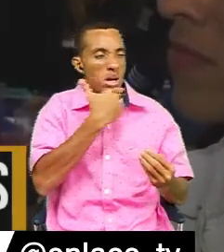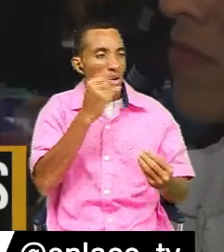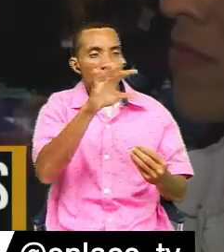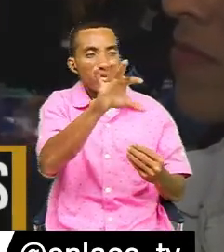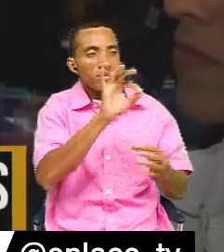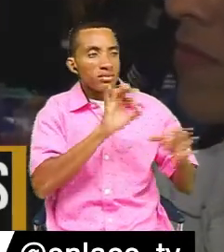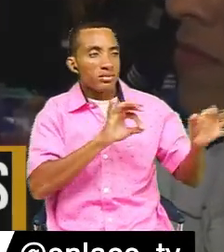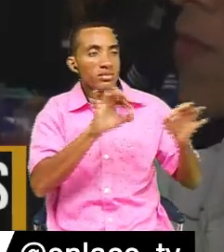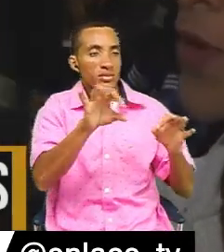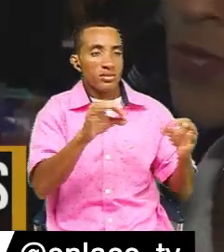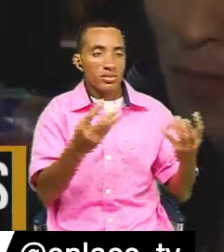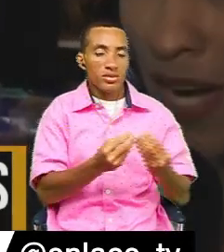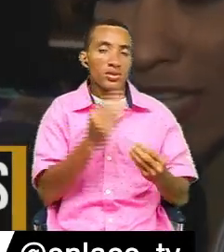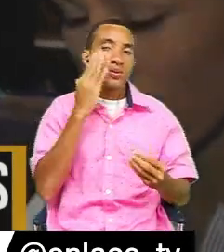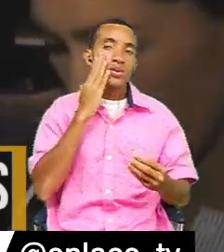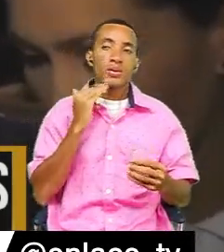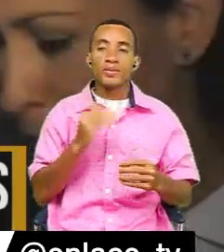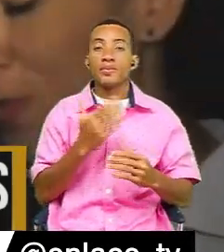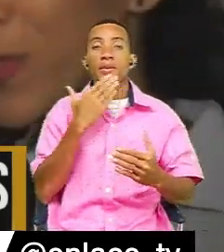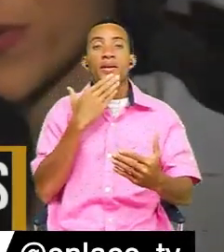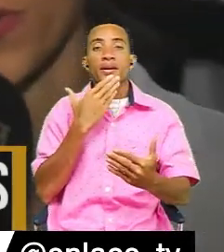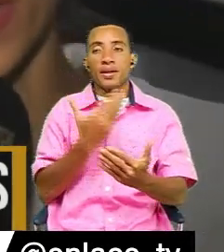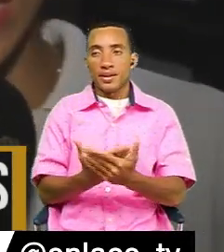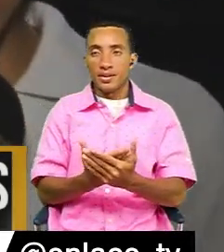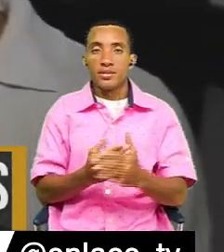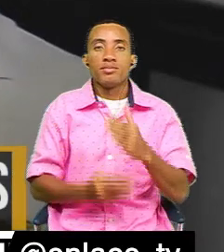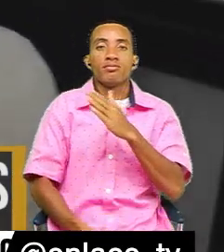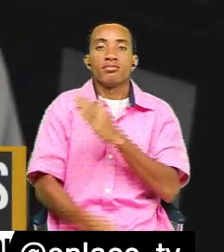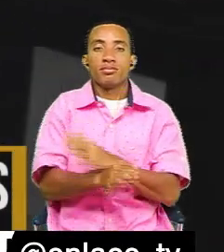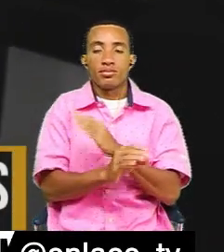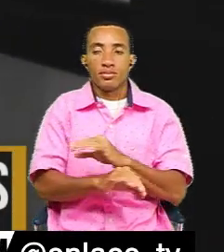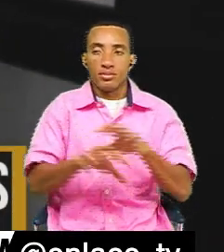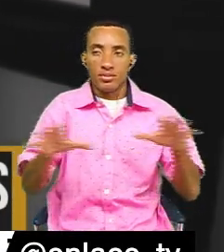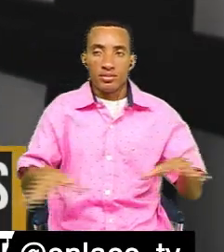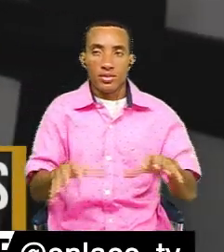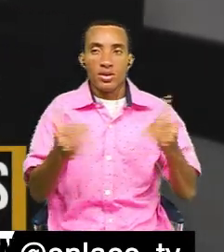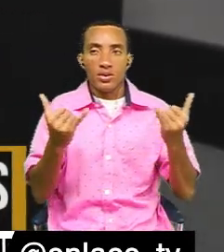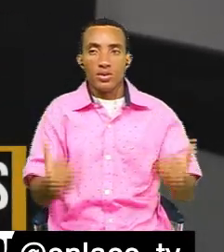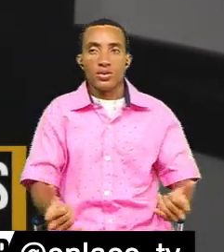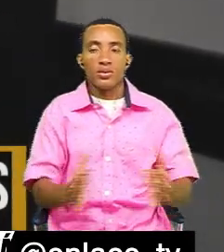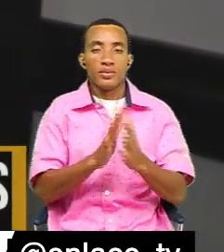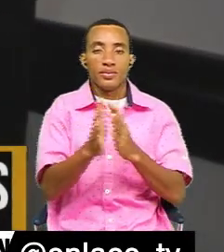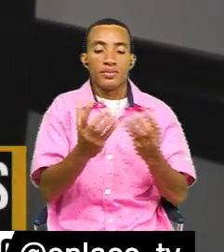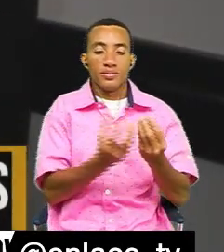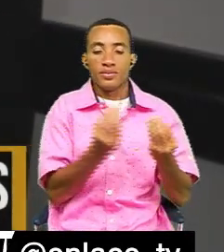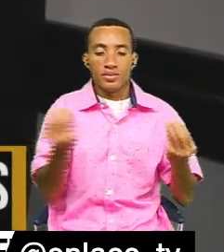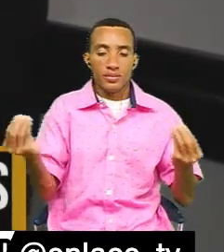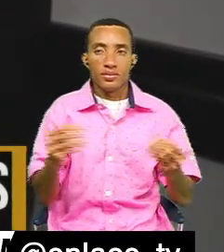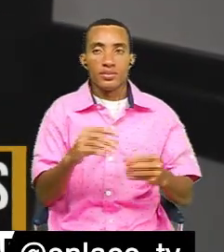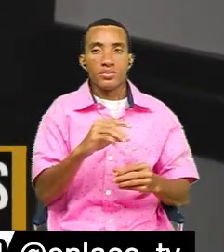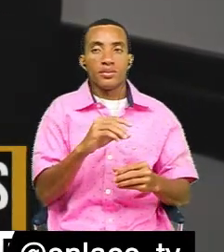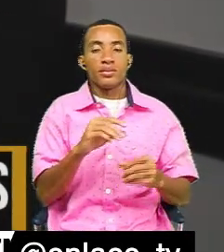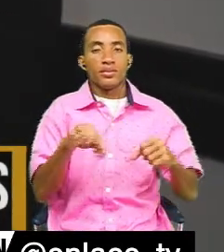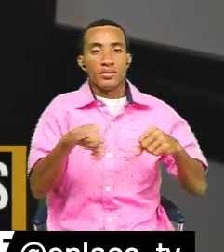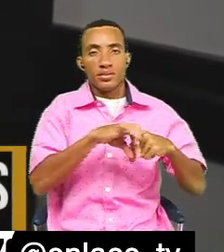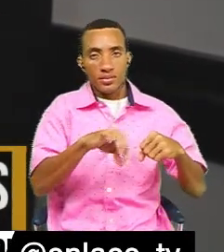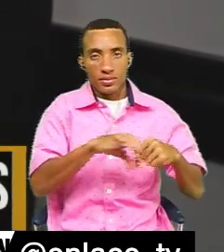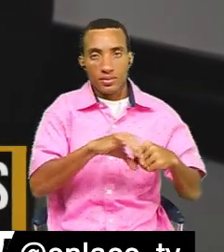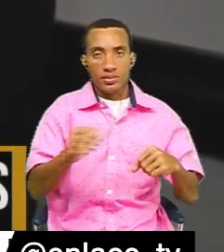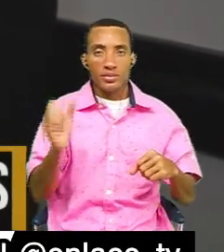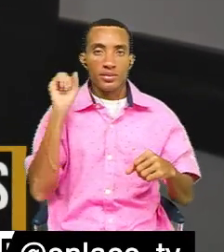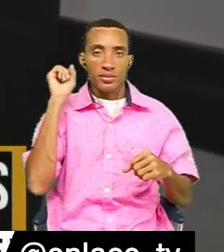en esta categoría que es la juvenil. Bueno, muchísimas gracias, lo dejo para que usted continúe con la actividad. Les vamos a contar entonces que los equipos participantes son Alianza Petrolera, Club